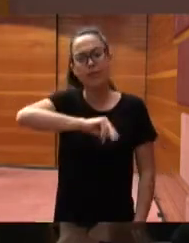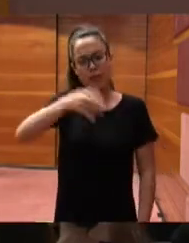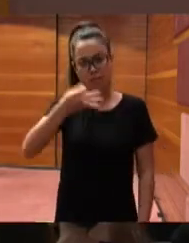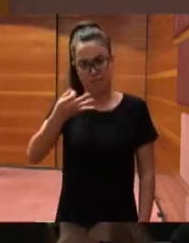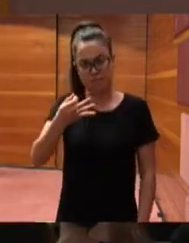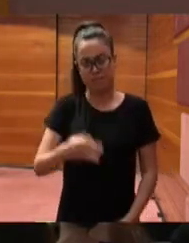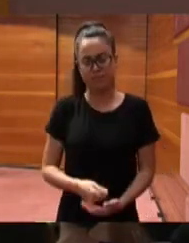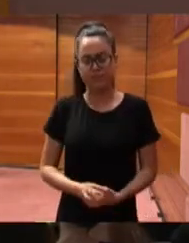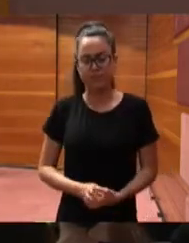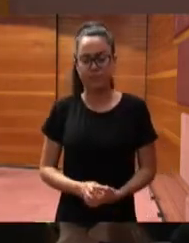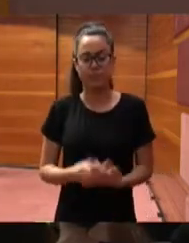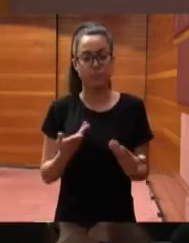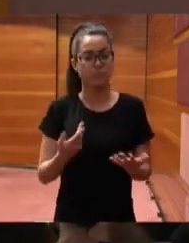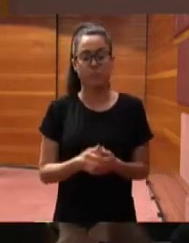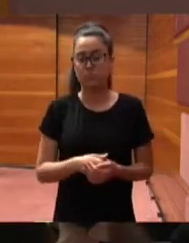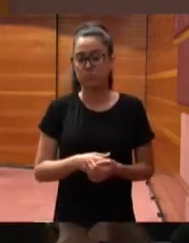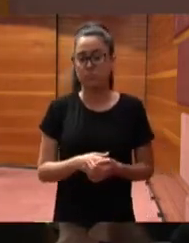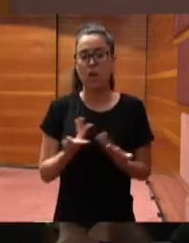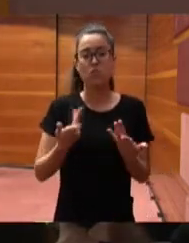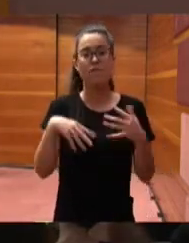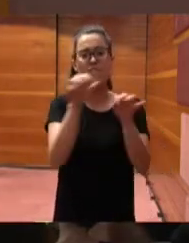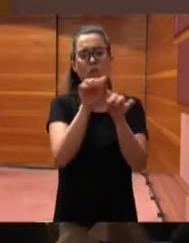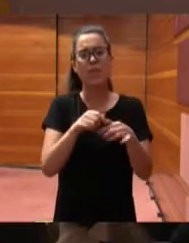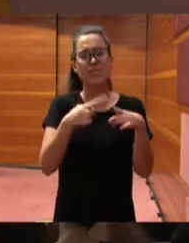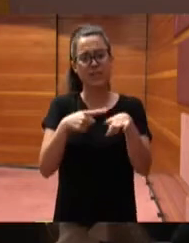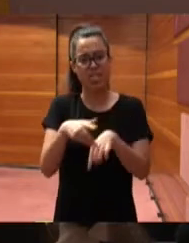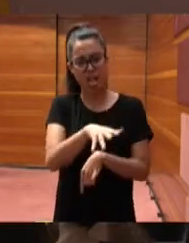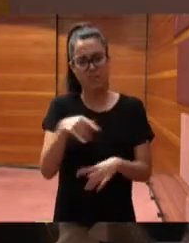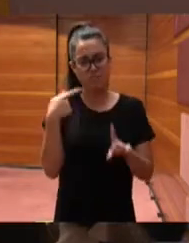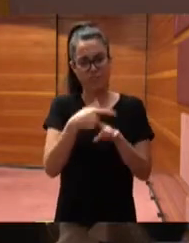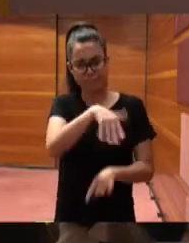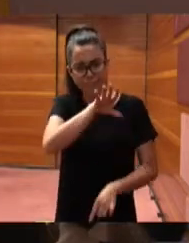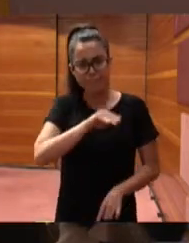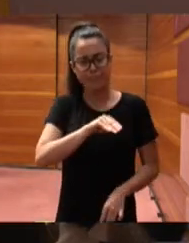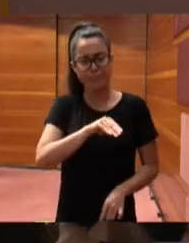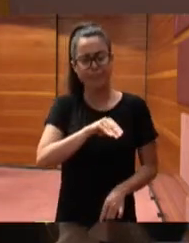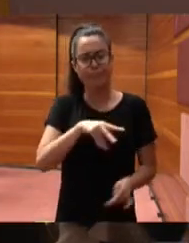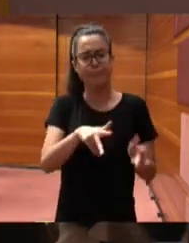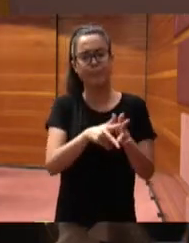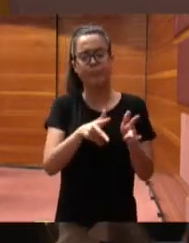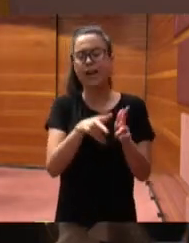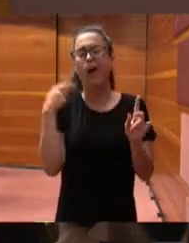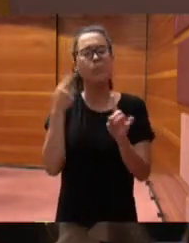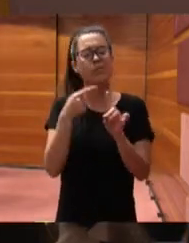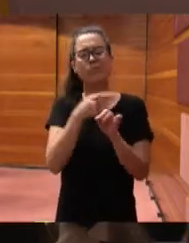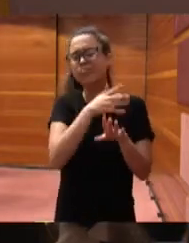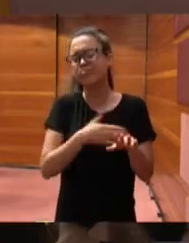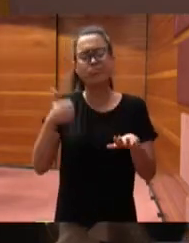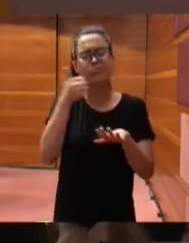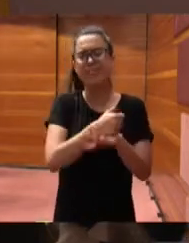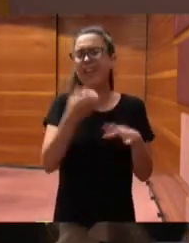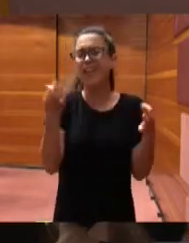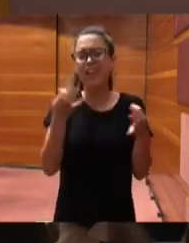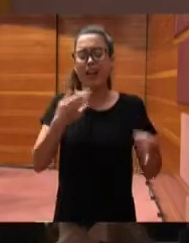concreta que se hace de varias maneras muy determinadas, en las cuales el único objetivo es